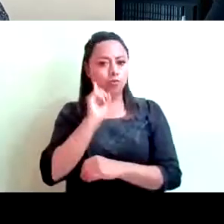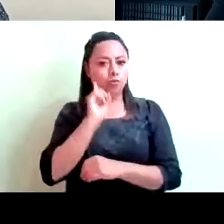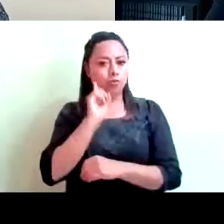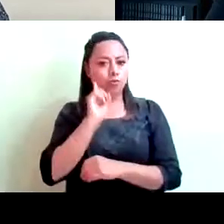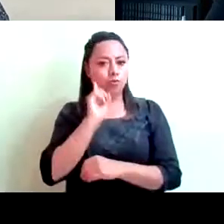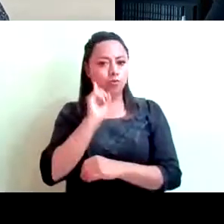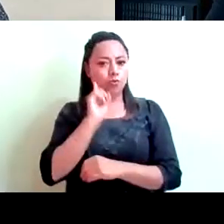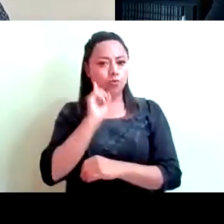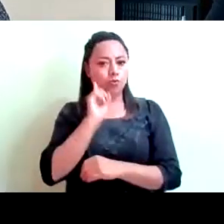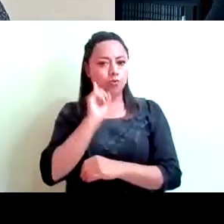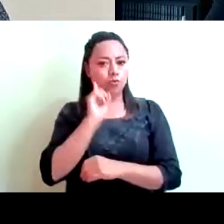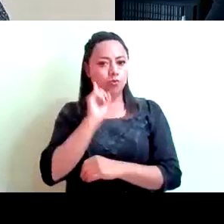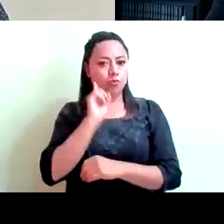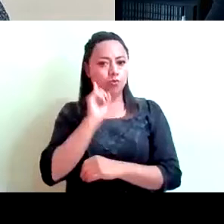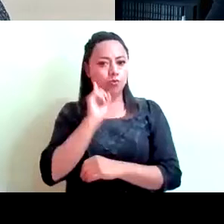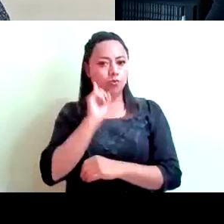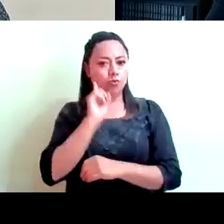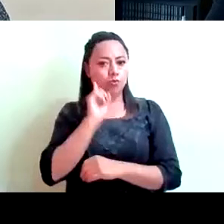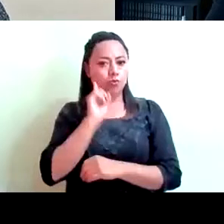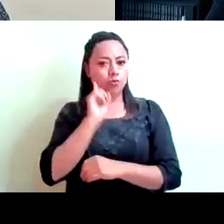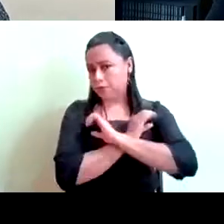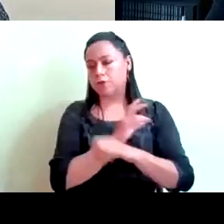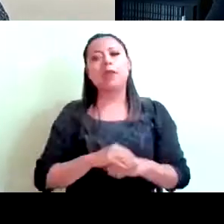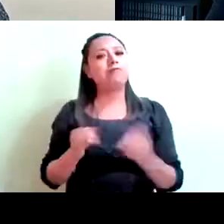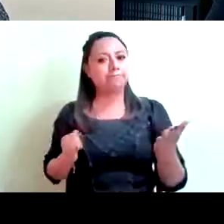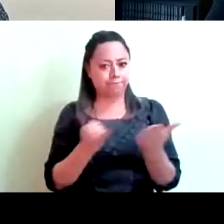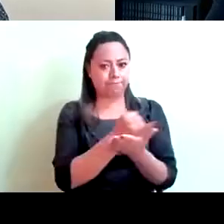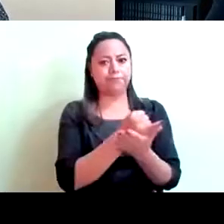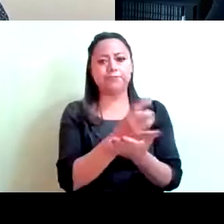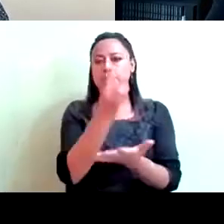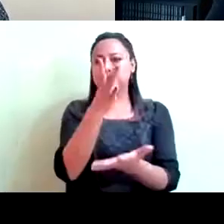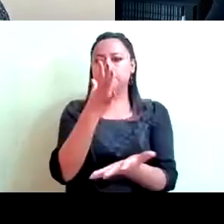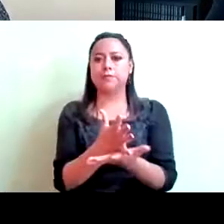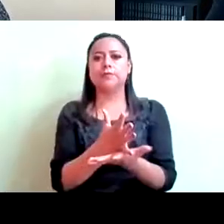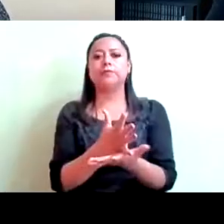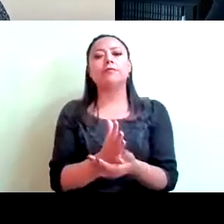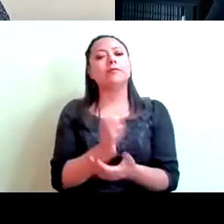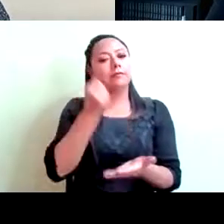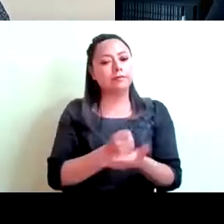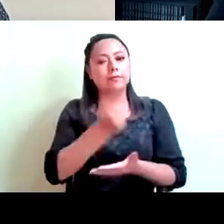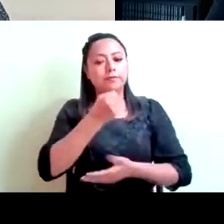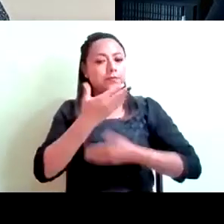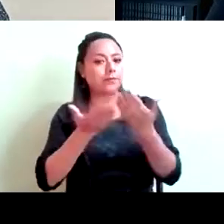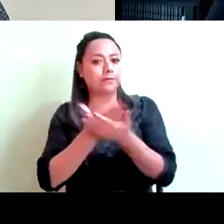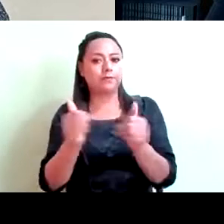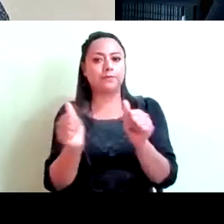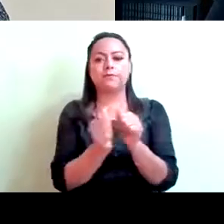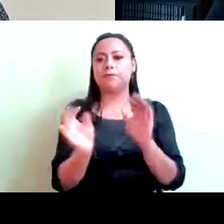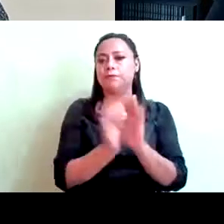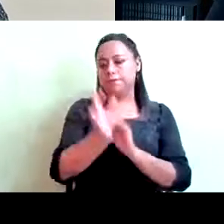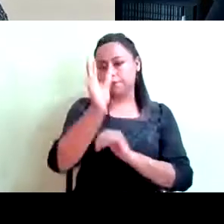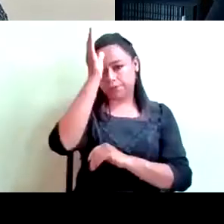Educación resuelven. Único, se aprueba la proposición con punto de acuerdo por la que se le recomienda al